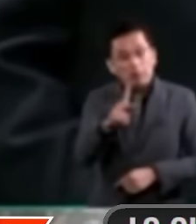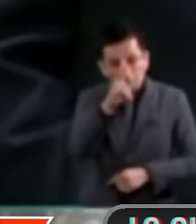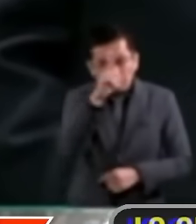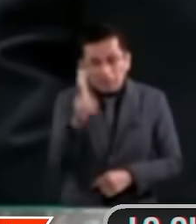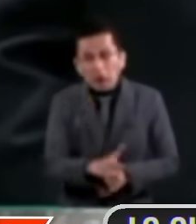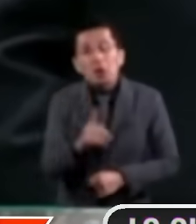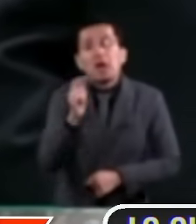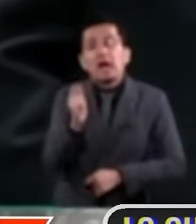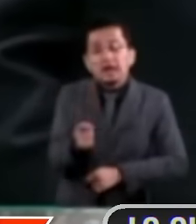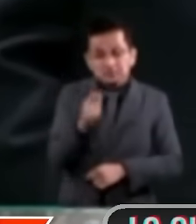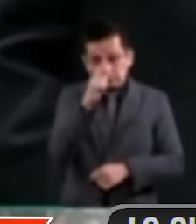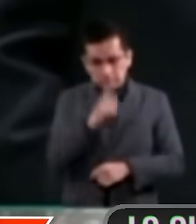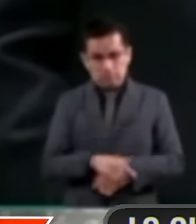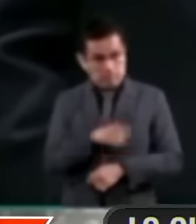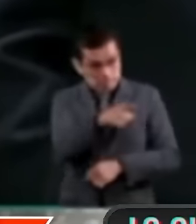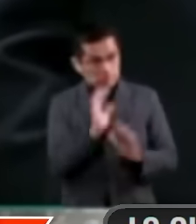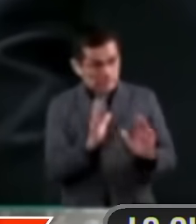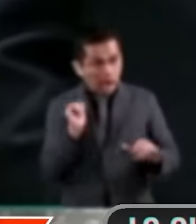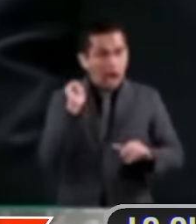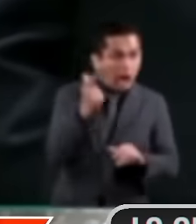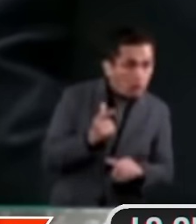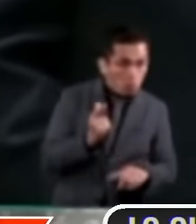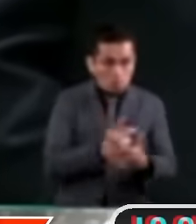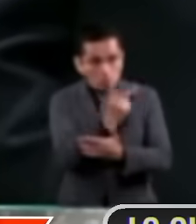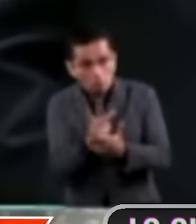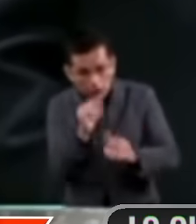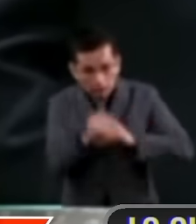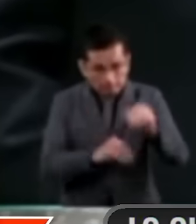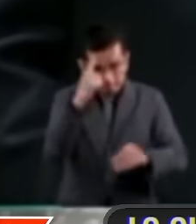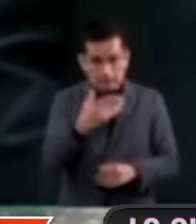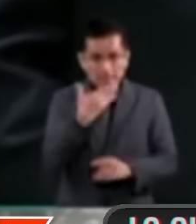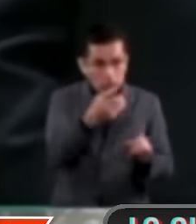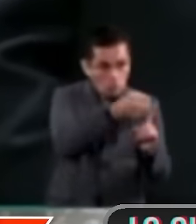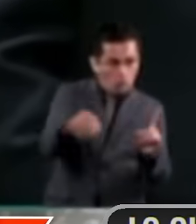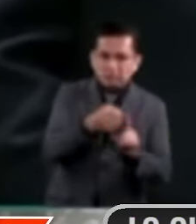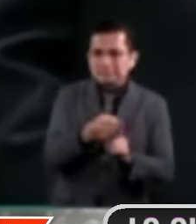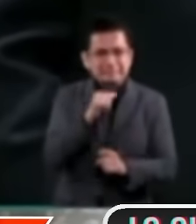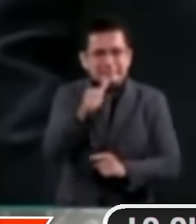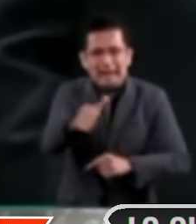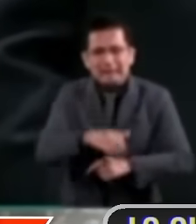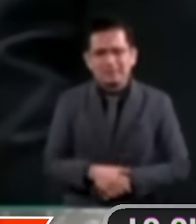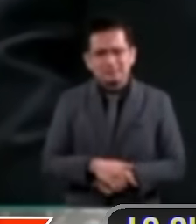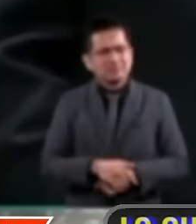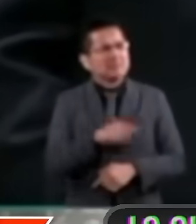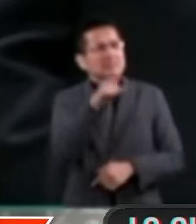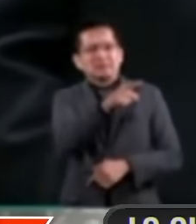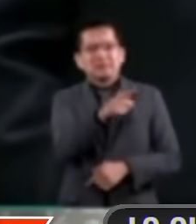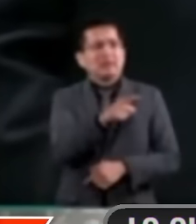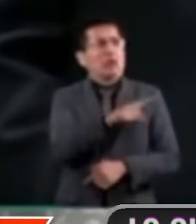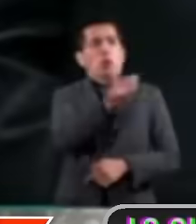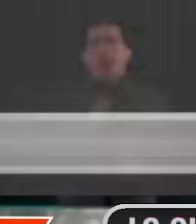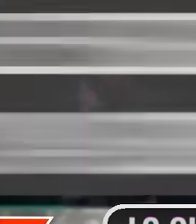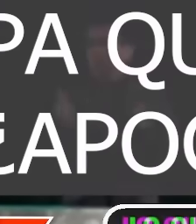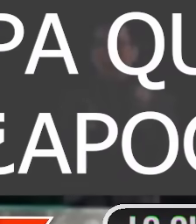siquiera han puesto en marcha un programa de regularización y encima de todo meten la política a los libros de